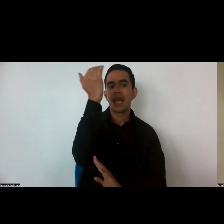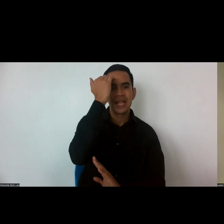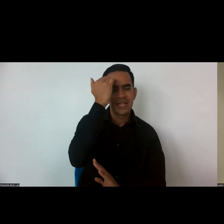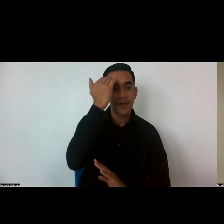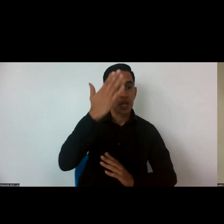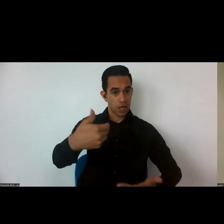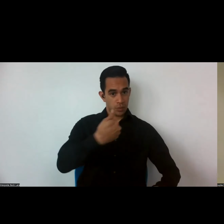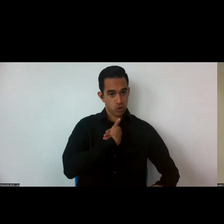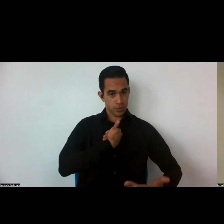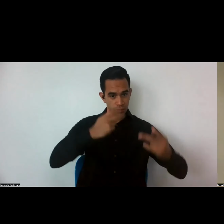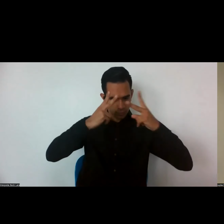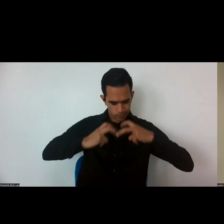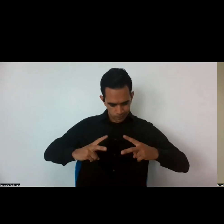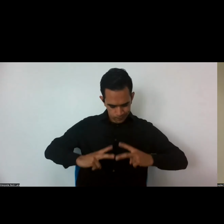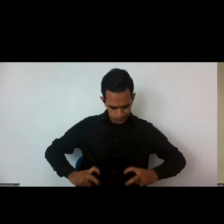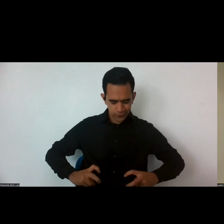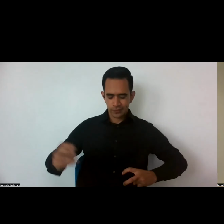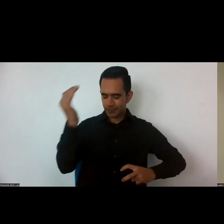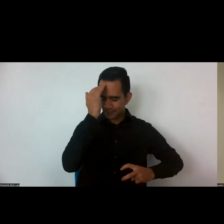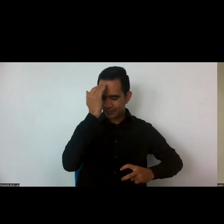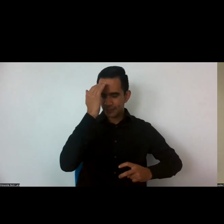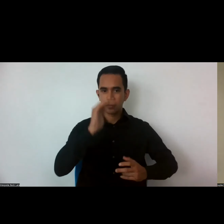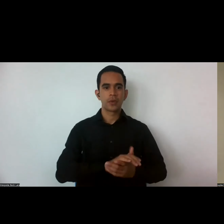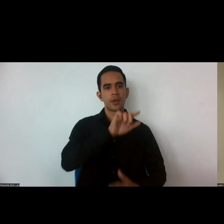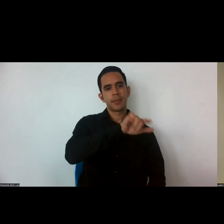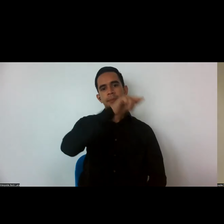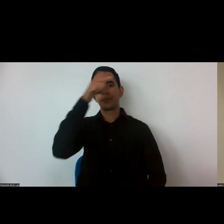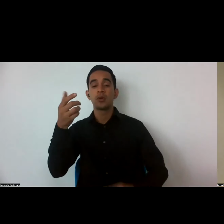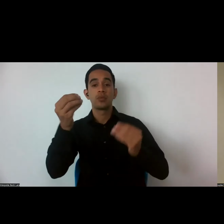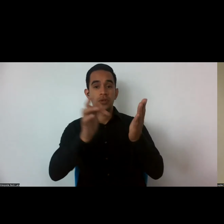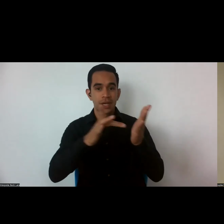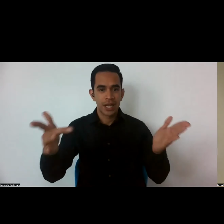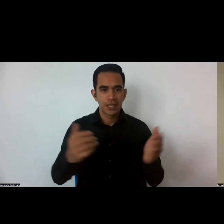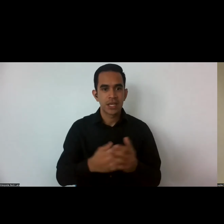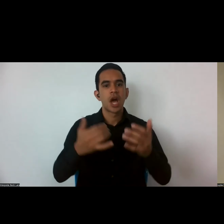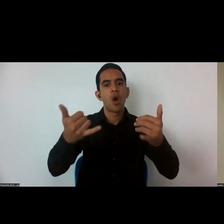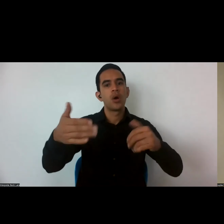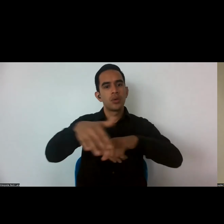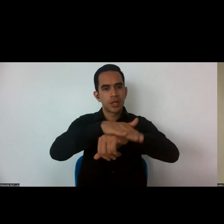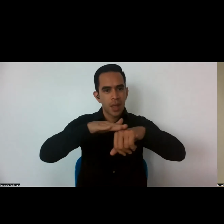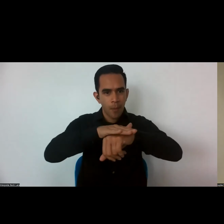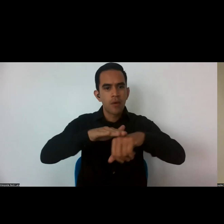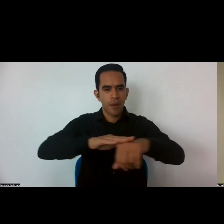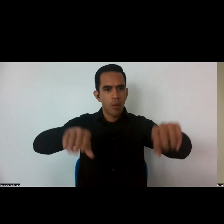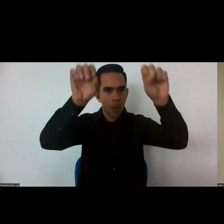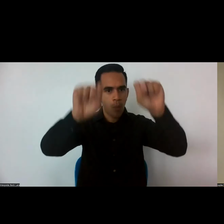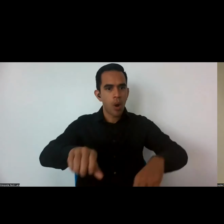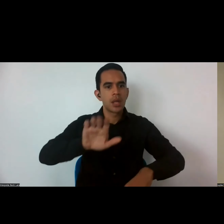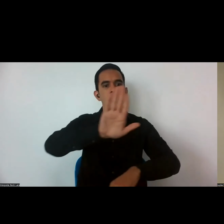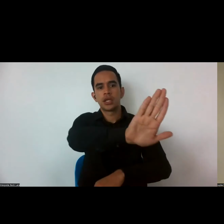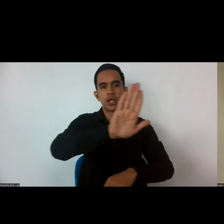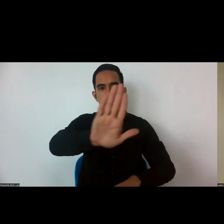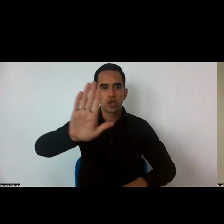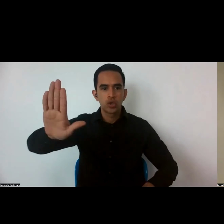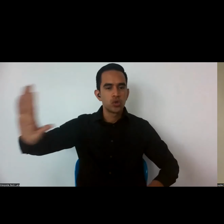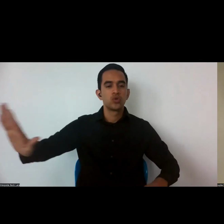autoconocimiento. Muchísimas gracias. Antes de finalizar, vamos a pedirles que puedan abrir sus cámaras para tomar la foto grupal y dejar